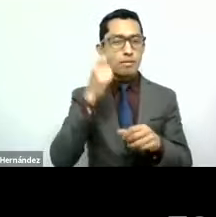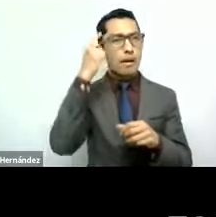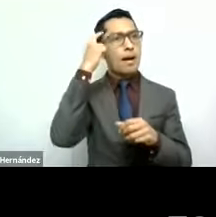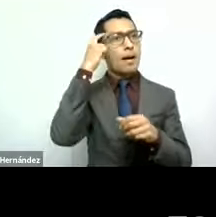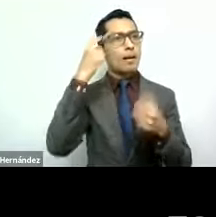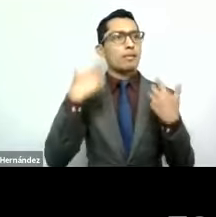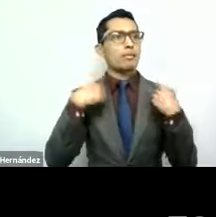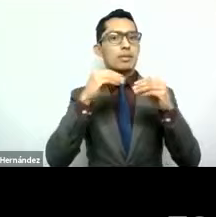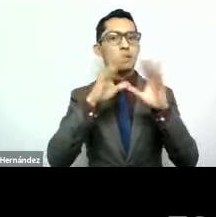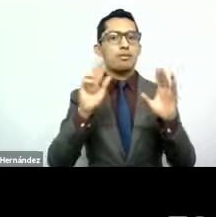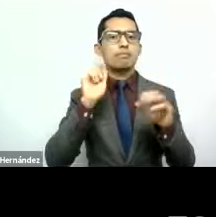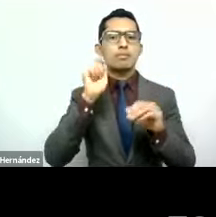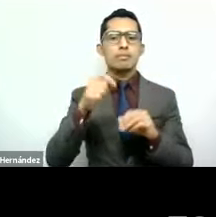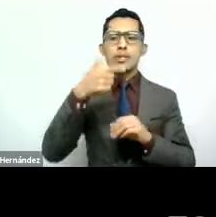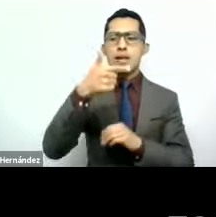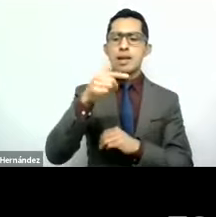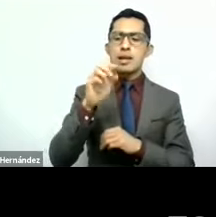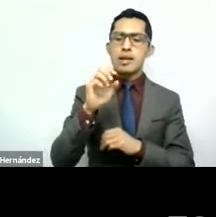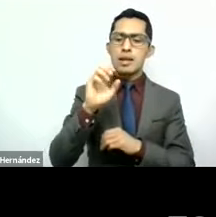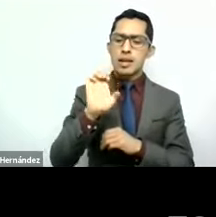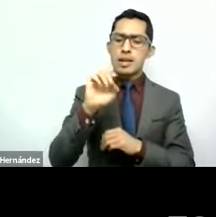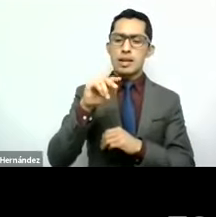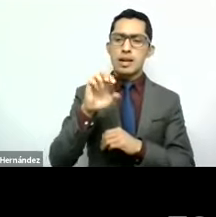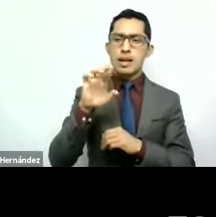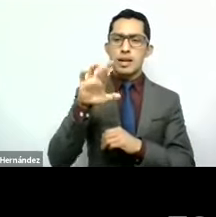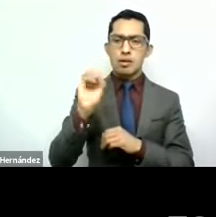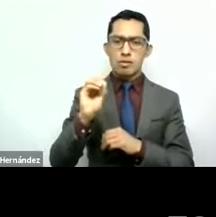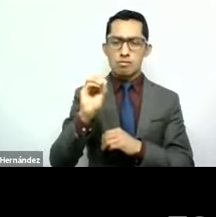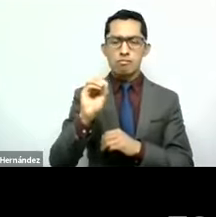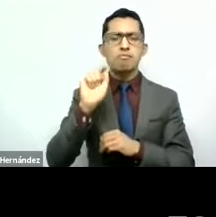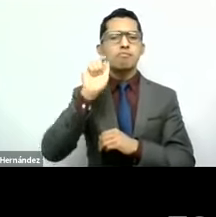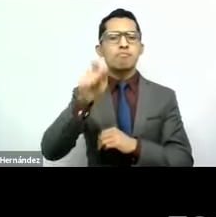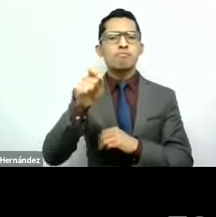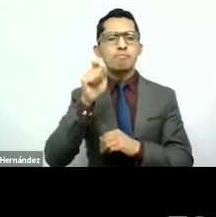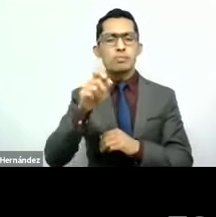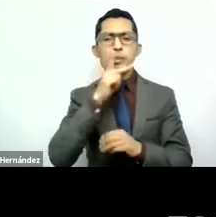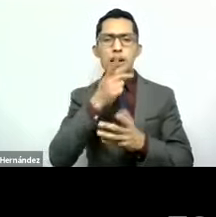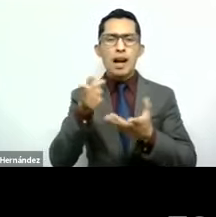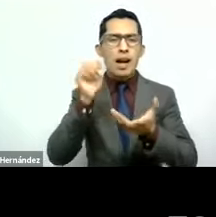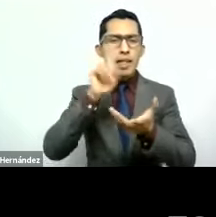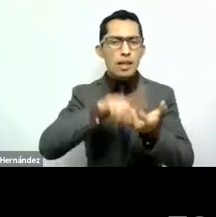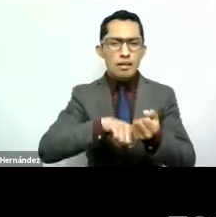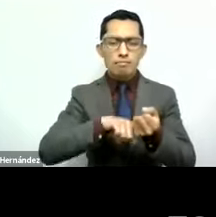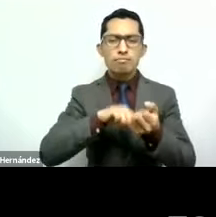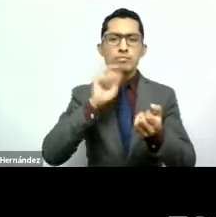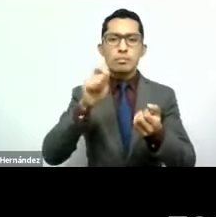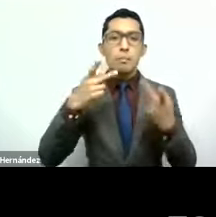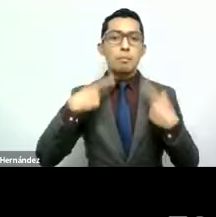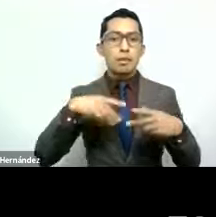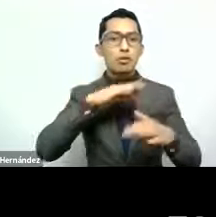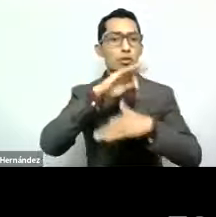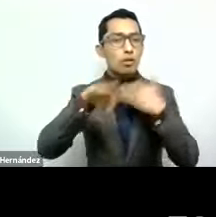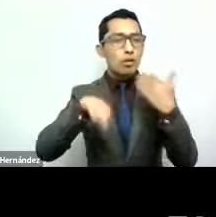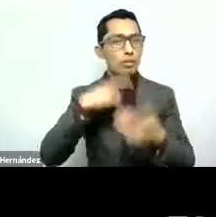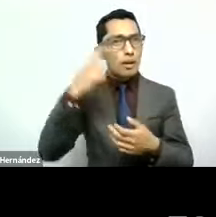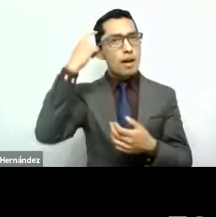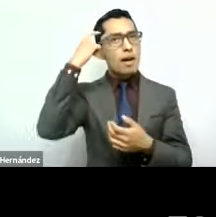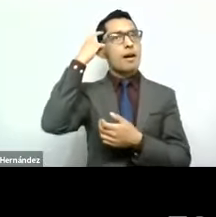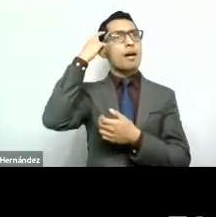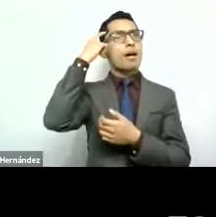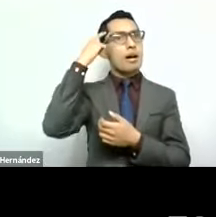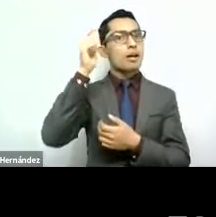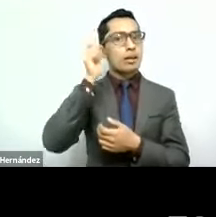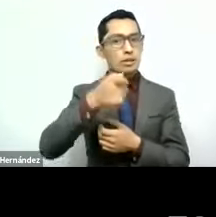que el género es una categoría que nos atraviesa prácticamente a todas las personas, y aquí incluyo a